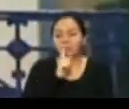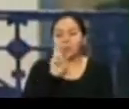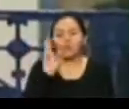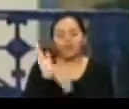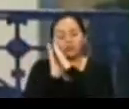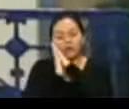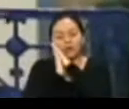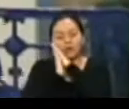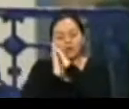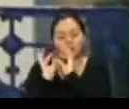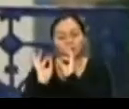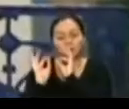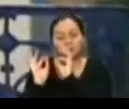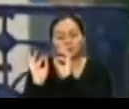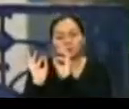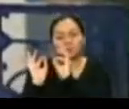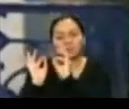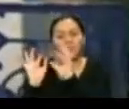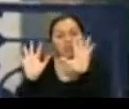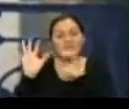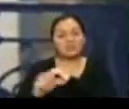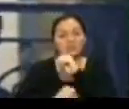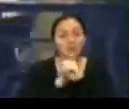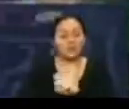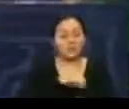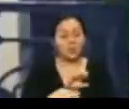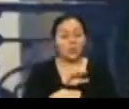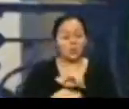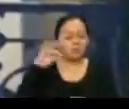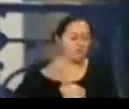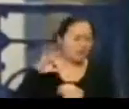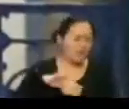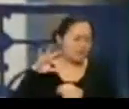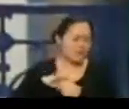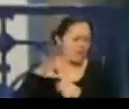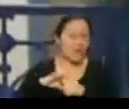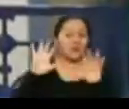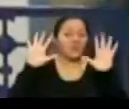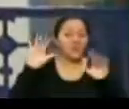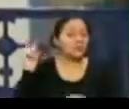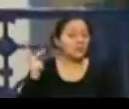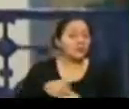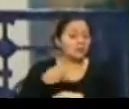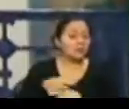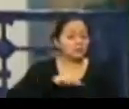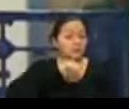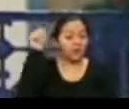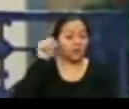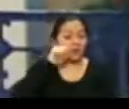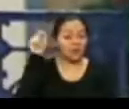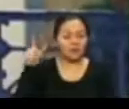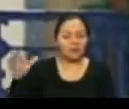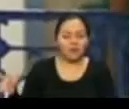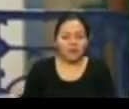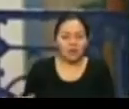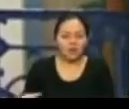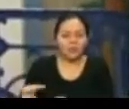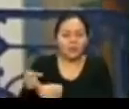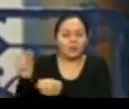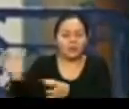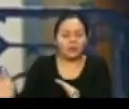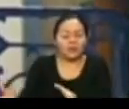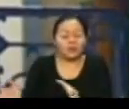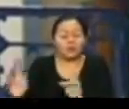10 años, en el caso ecuatoriano, 10 victorias electorales consecutivas, se han recuperado un poco